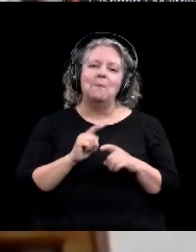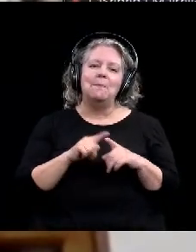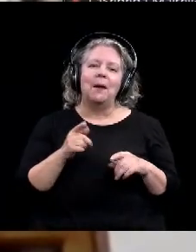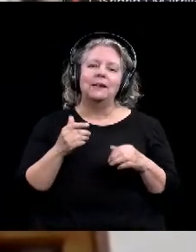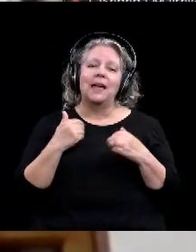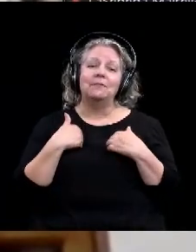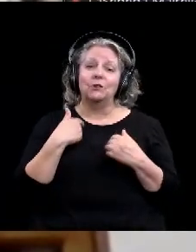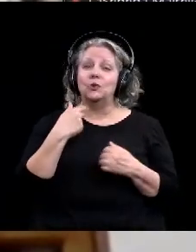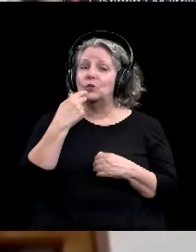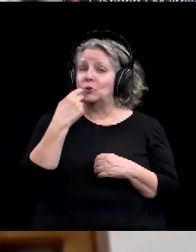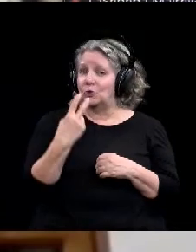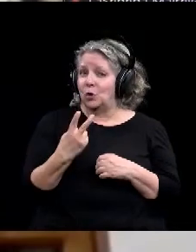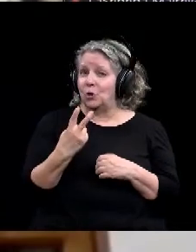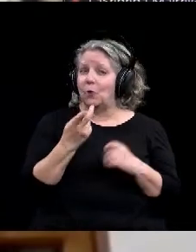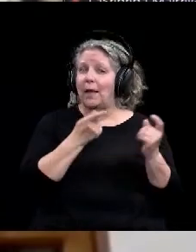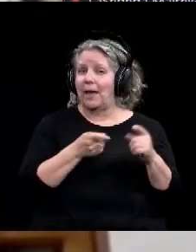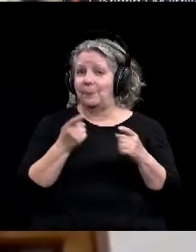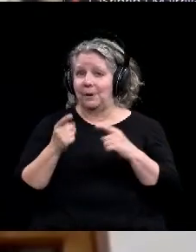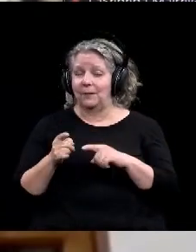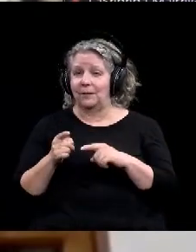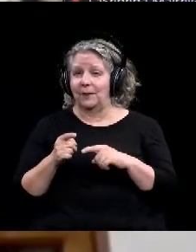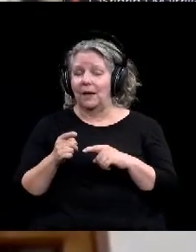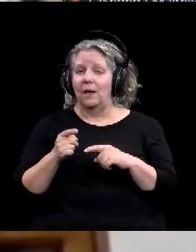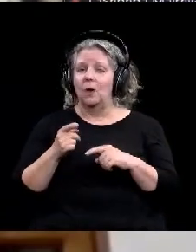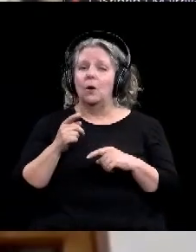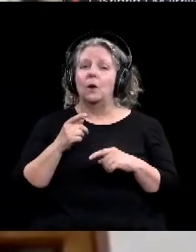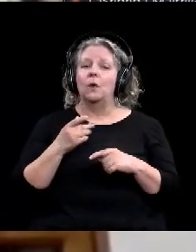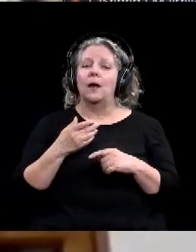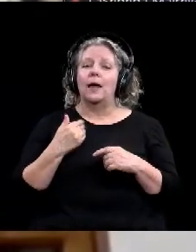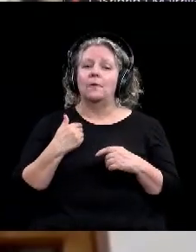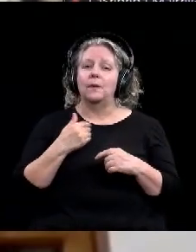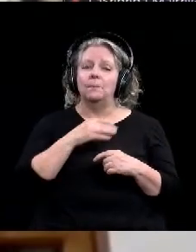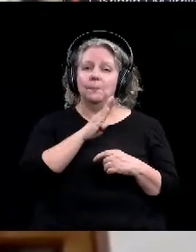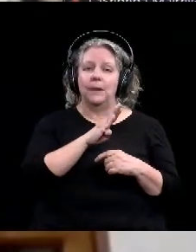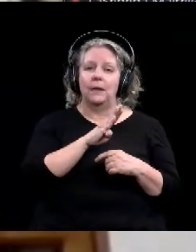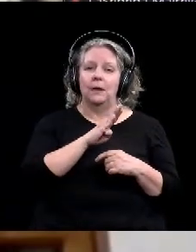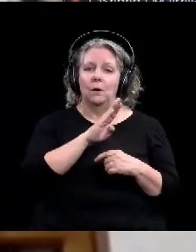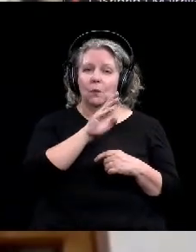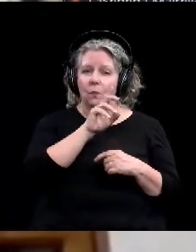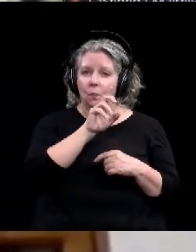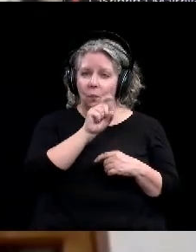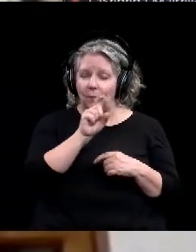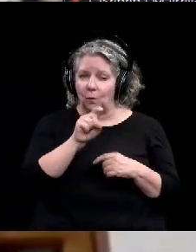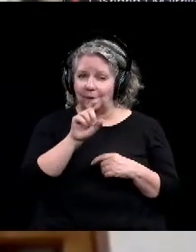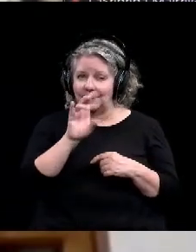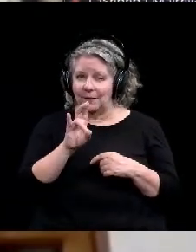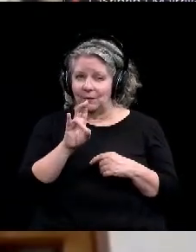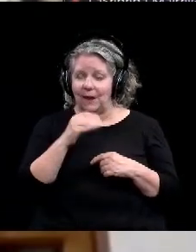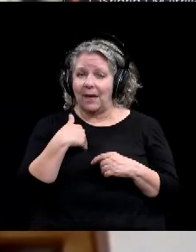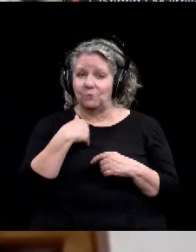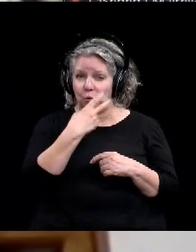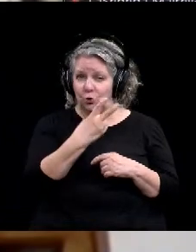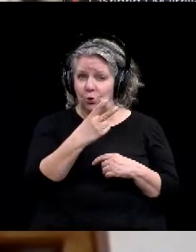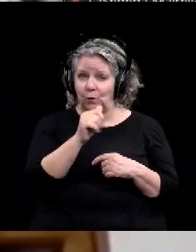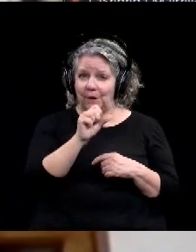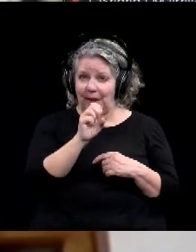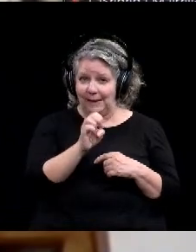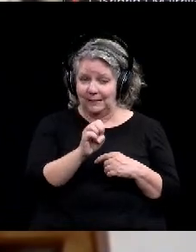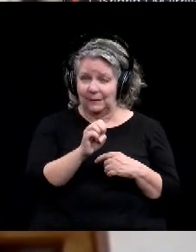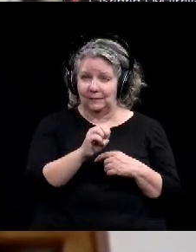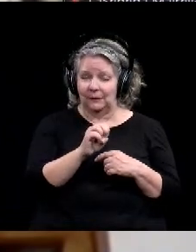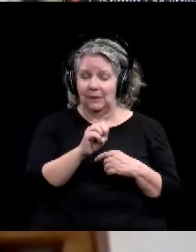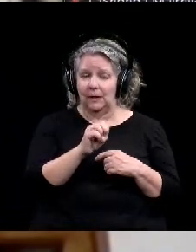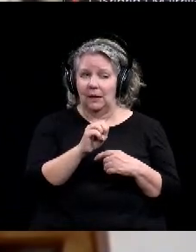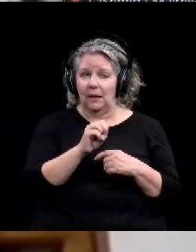17 117 que se han referido al estado al laboratorio de este